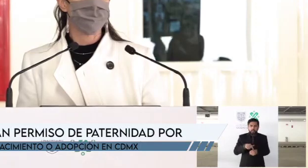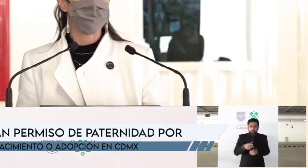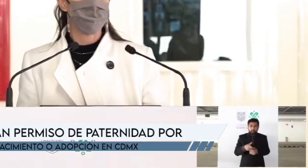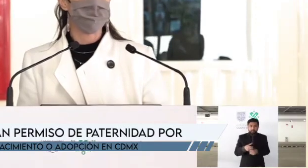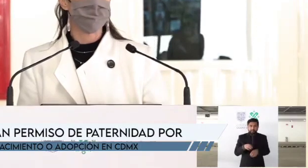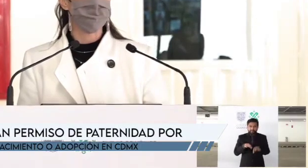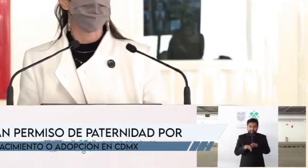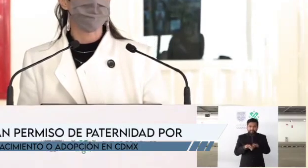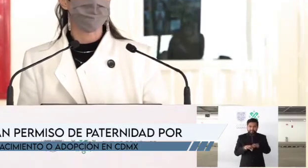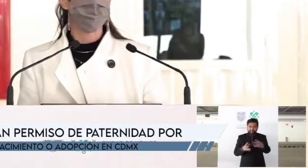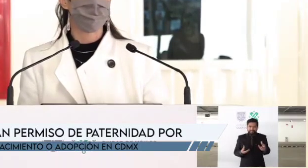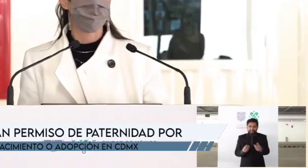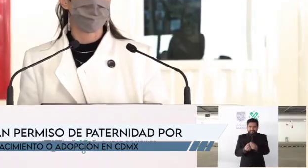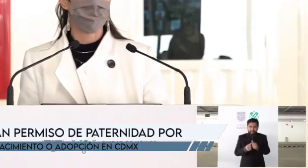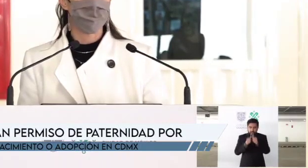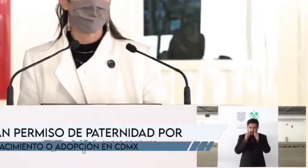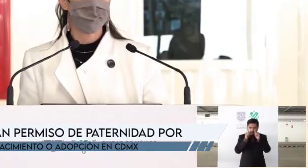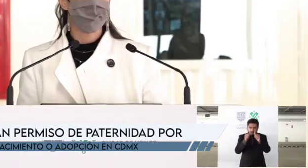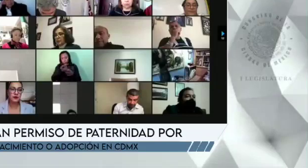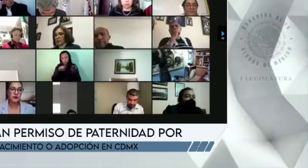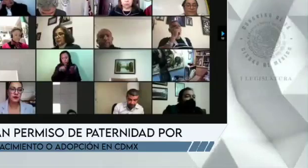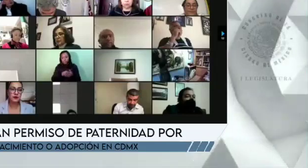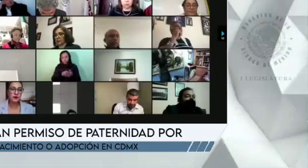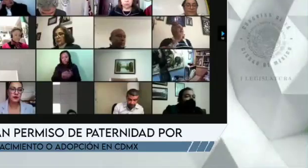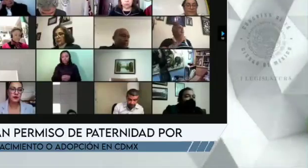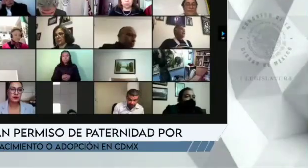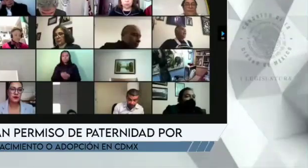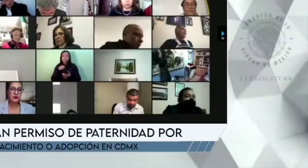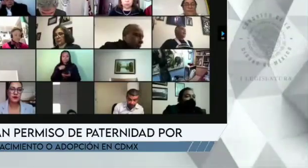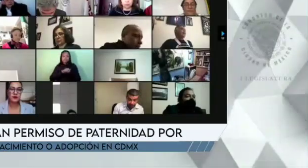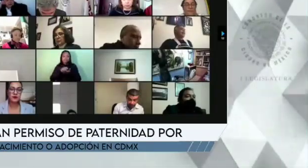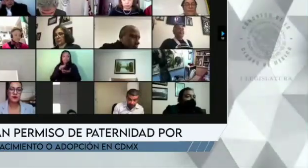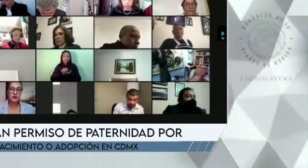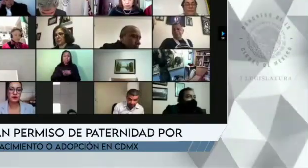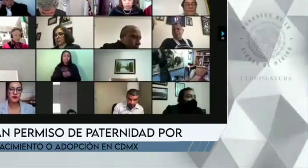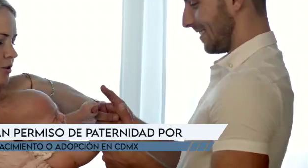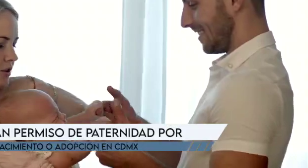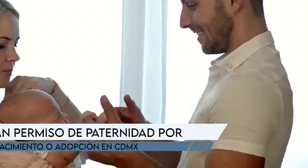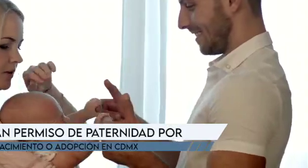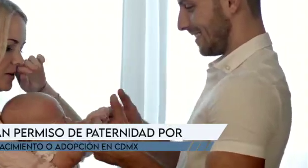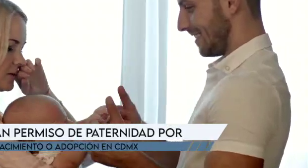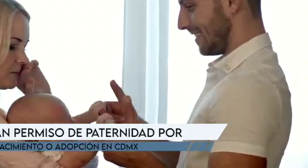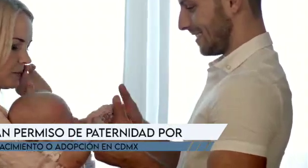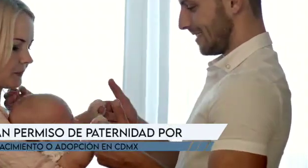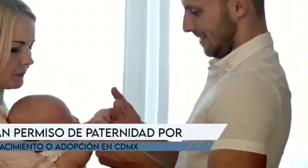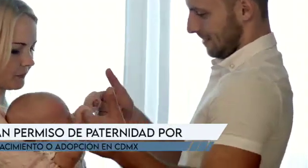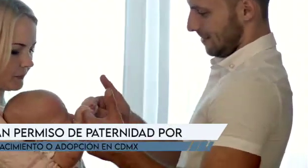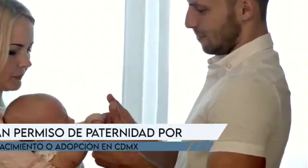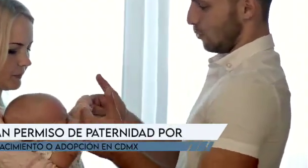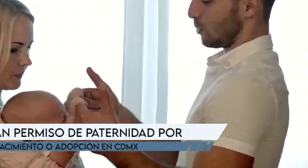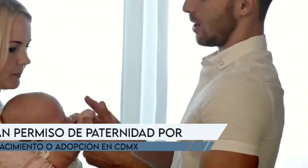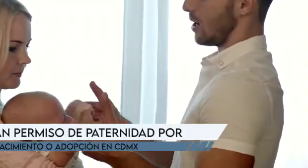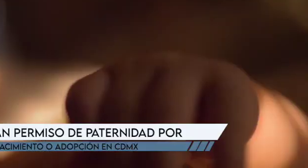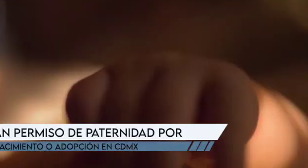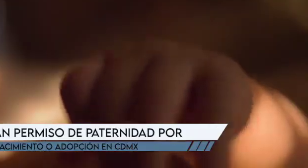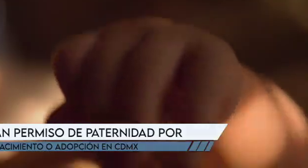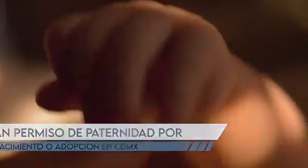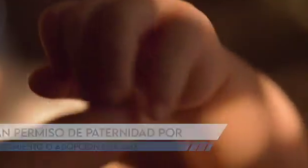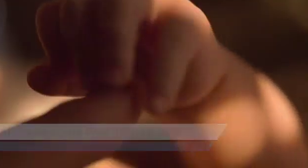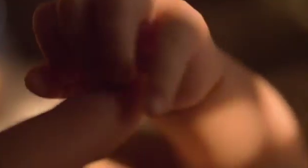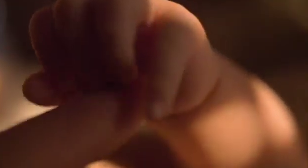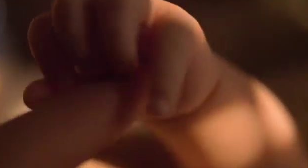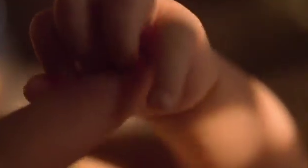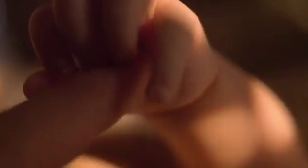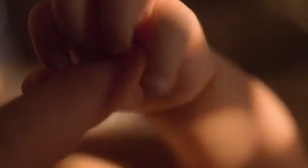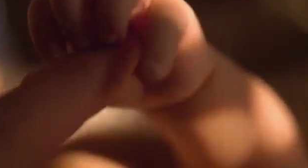propuesta fue enviada por la jefa de gobierno claudia sión bombardó a este órgano legislativo y después de analizar y discutir la propuesta las y los legisladores